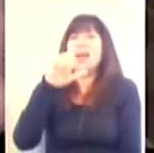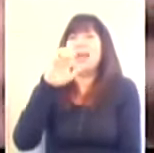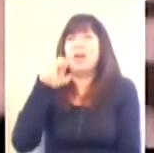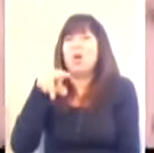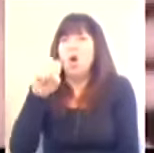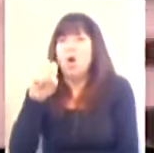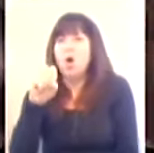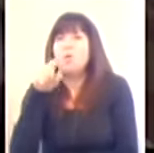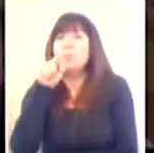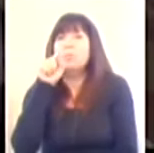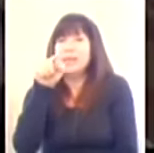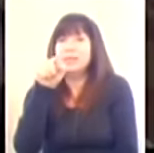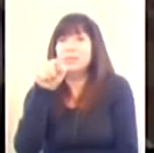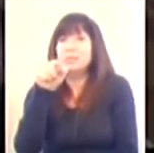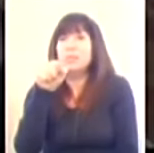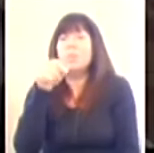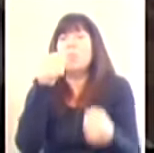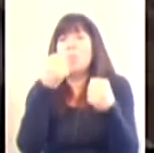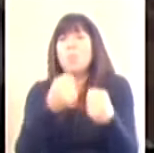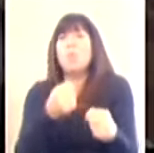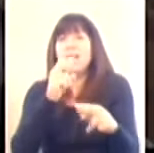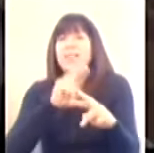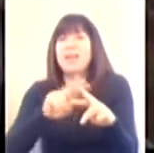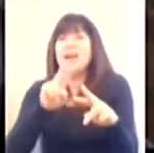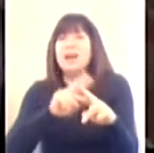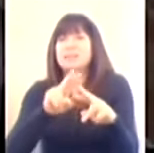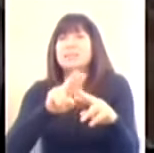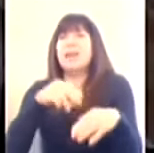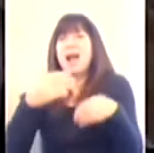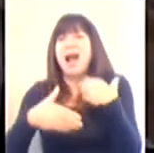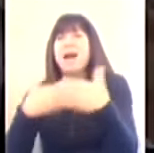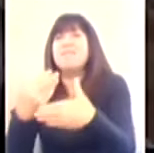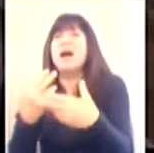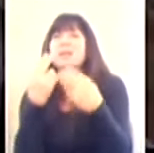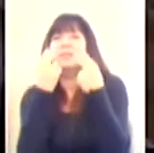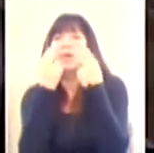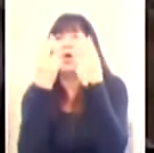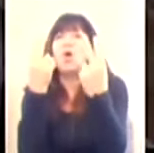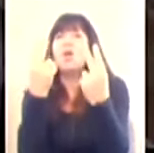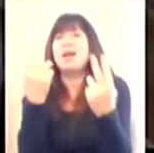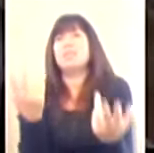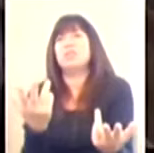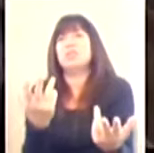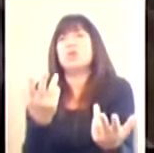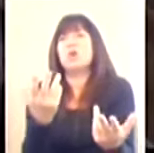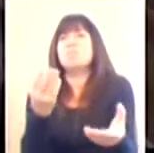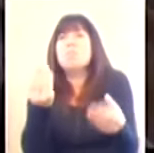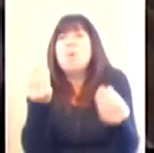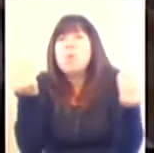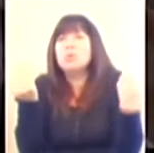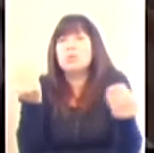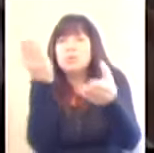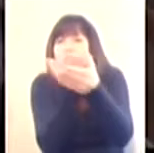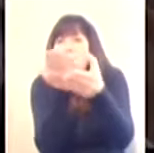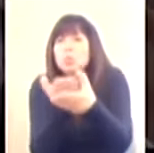esas apuestas y eso sí, como decía, ojalá con una visión de portafolio